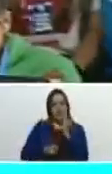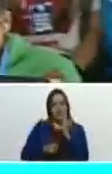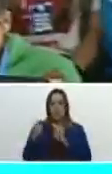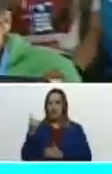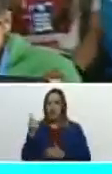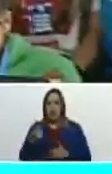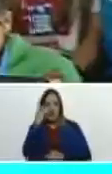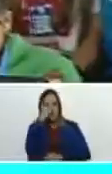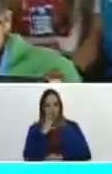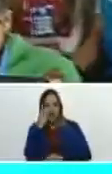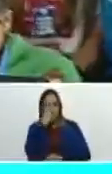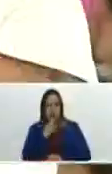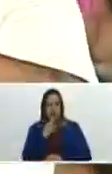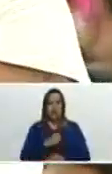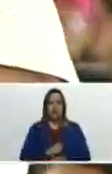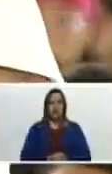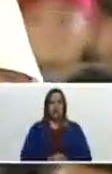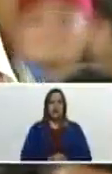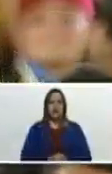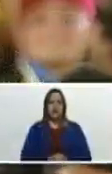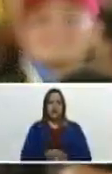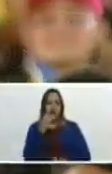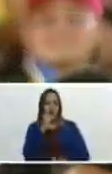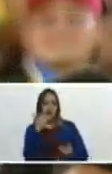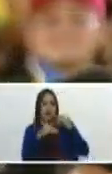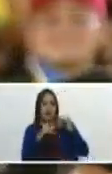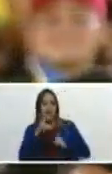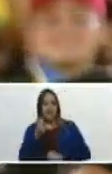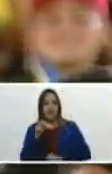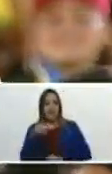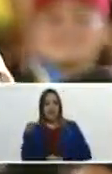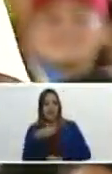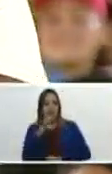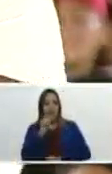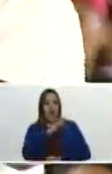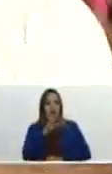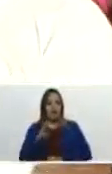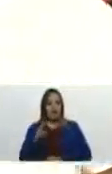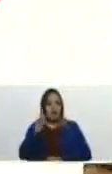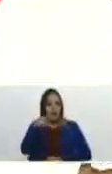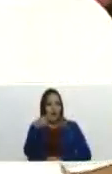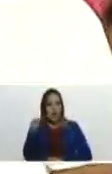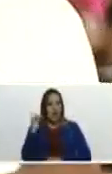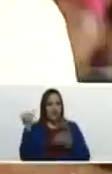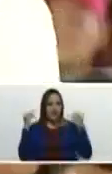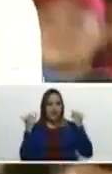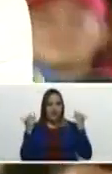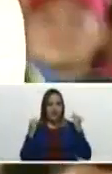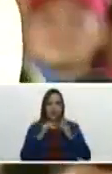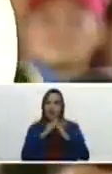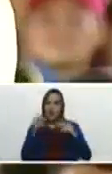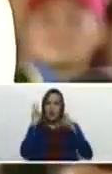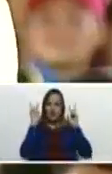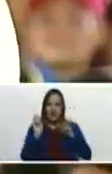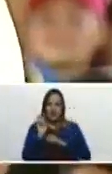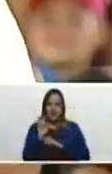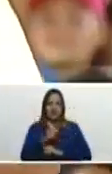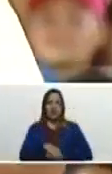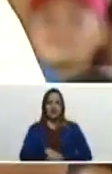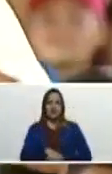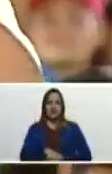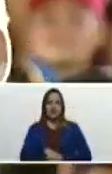cosas serias. Que nos lleguen las notificaciones por Venac, para que rumba y por ahí, bueno, y no vamos. Correcto. Todos los viernes. Pero no solamente